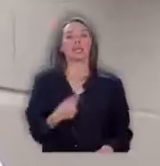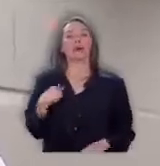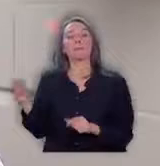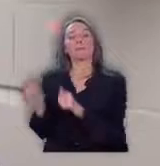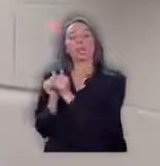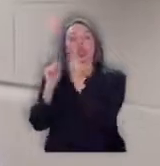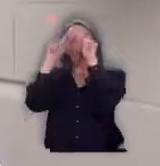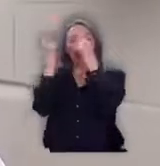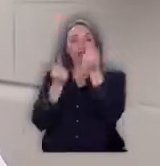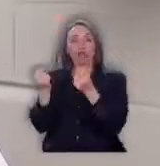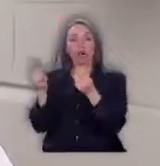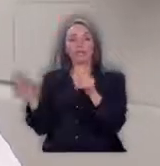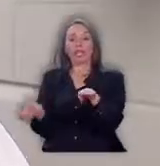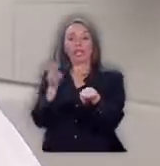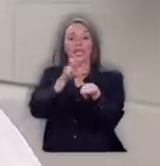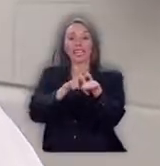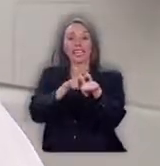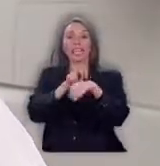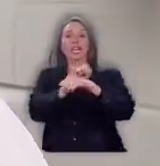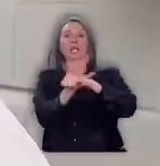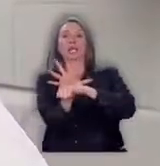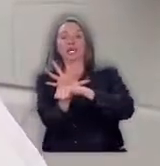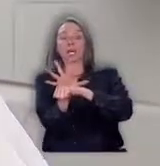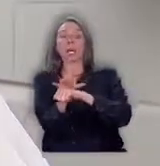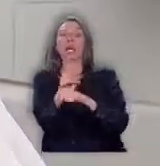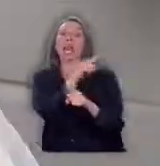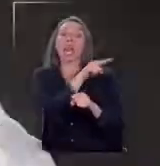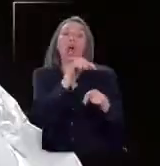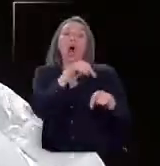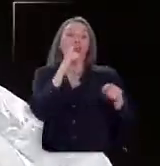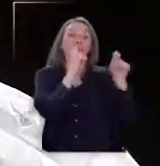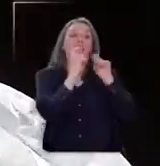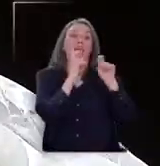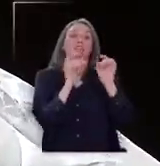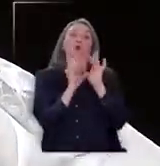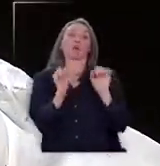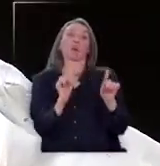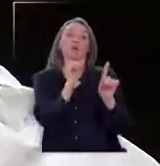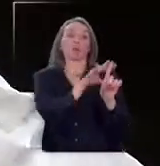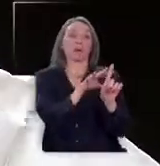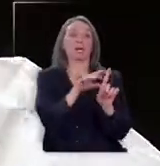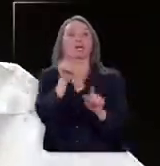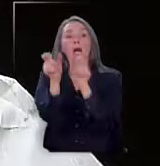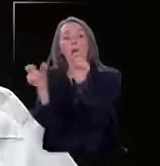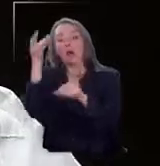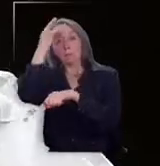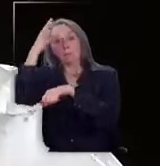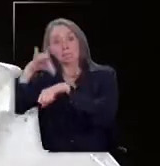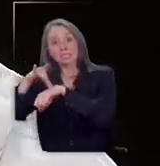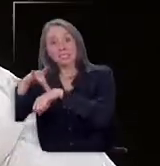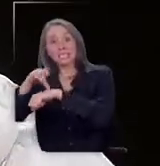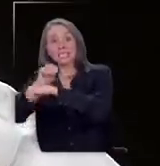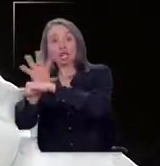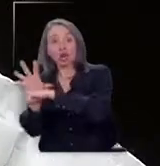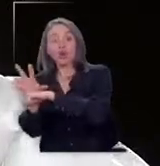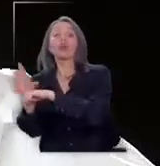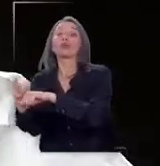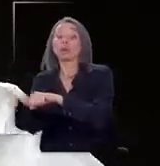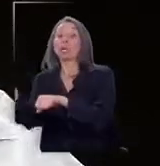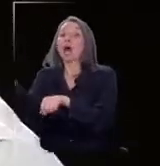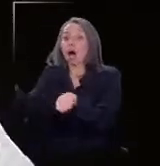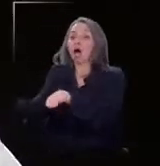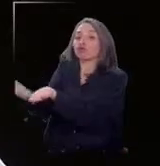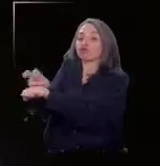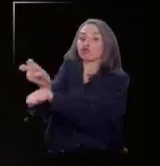arriba del vo Así que é corre el riesgo hoy día en particular con este operativo se hay que trasladar a los pasajeros Pero con todas las medidas